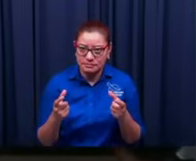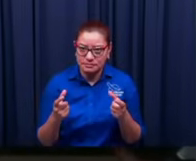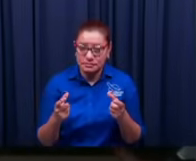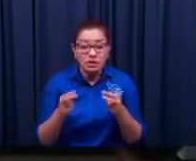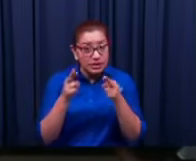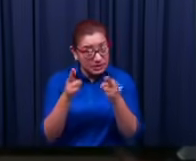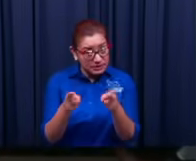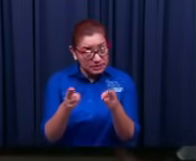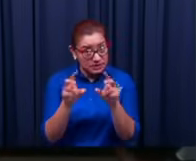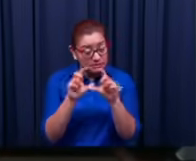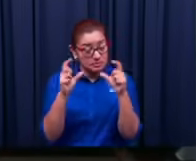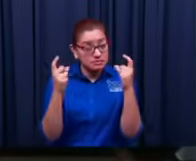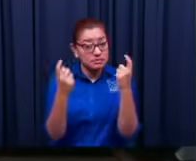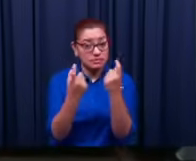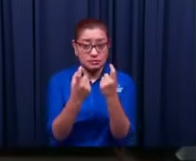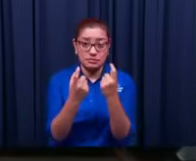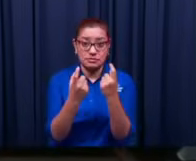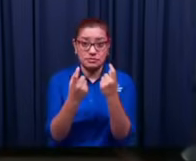¿Recibiste un curso?